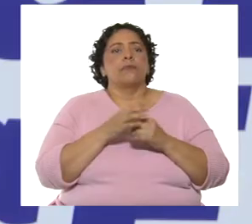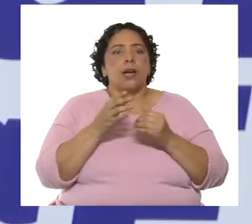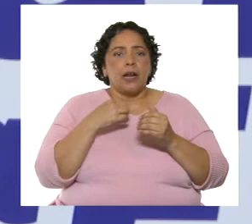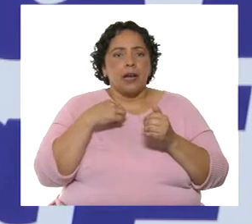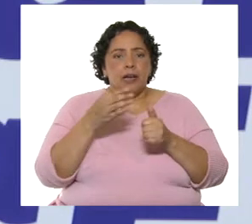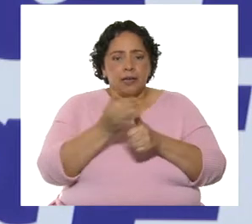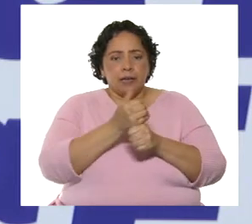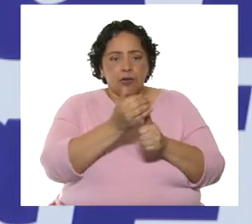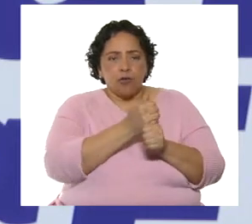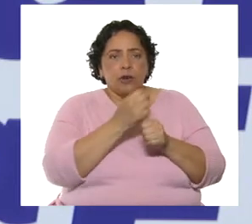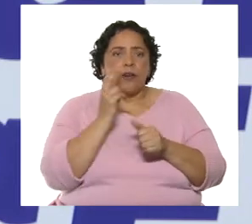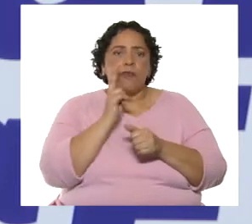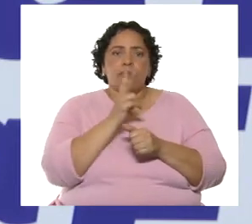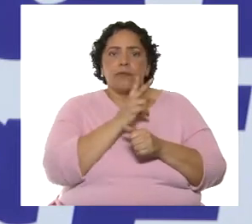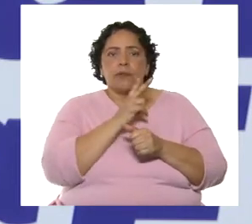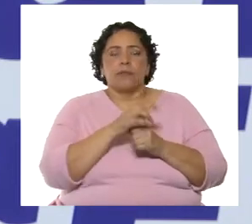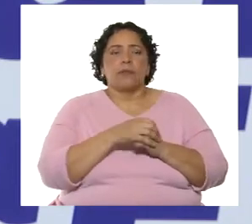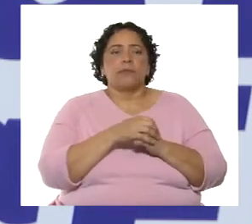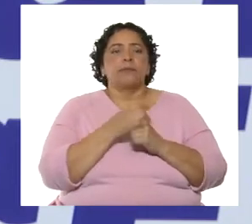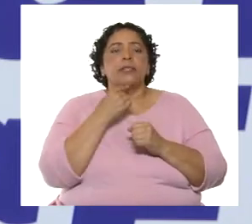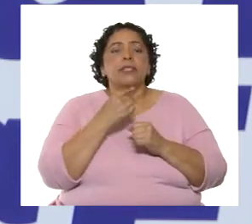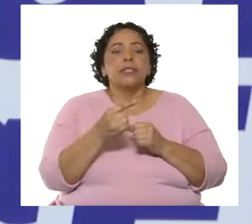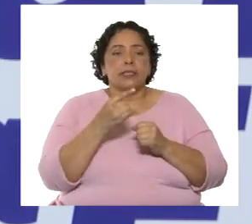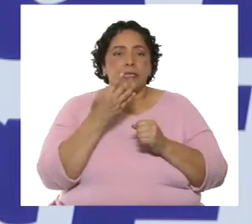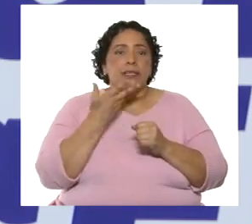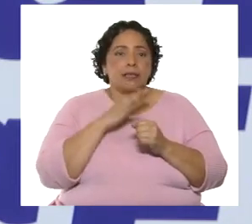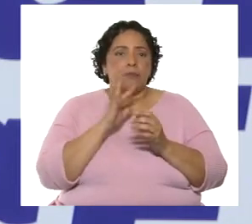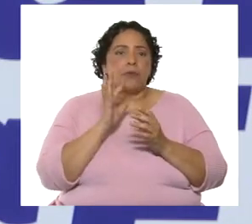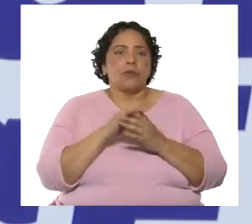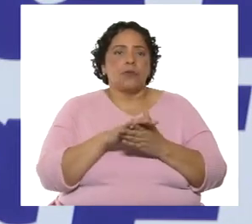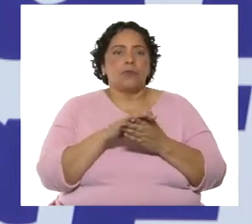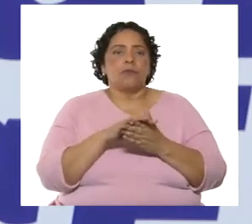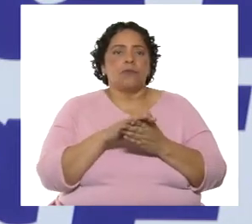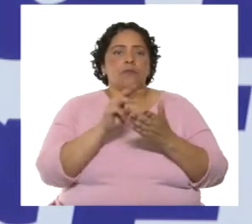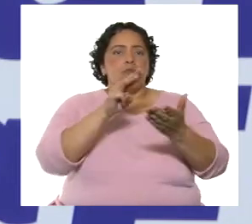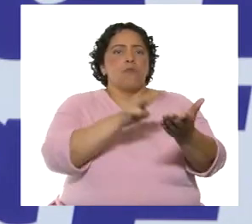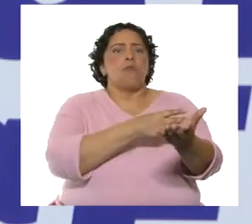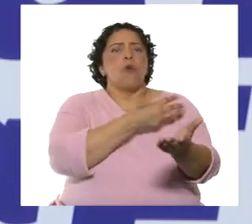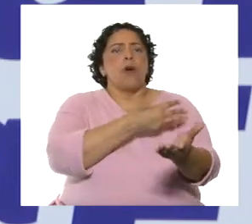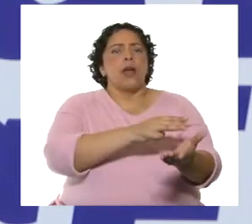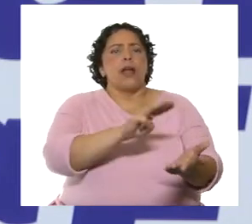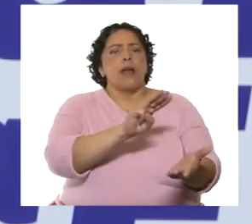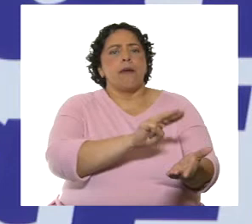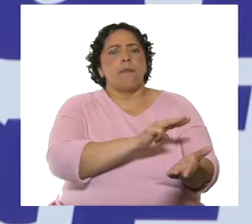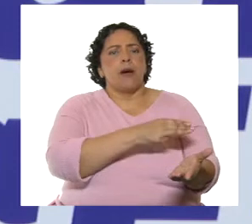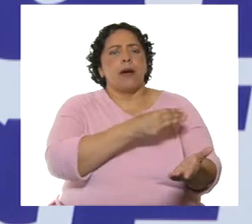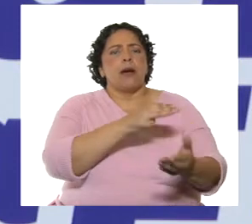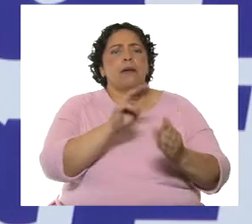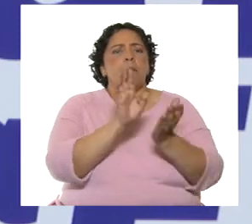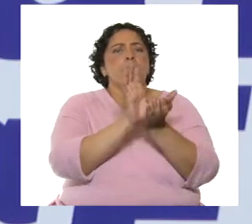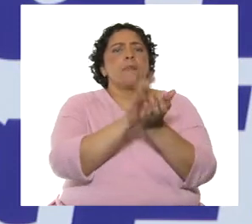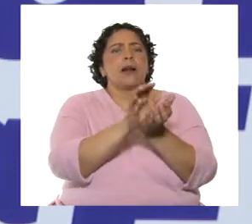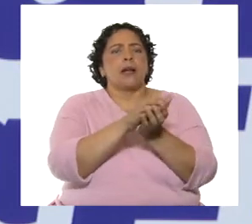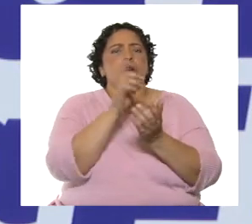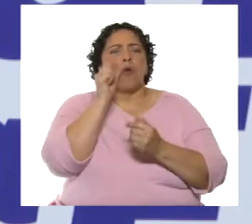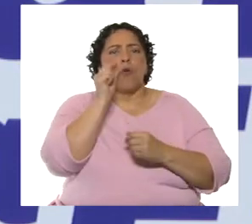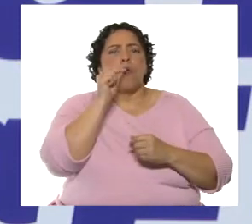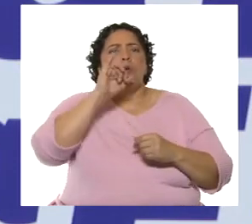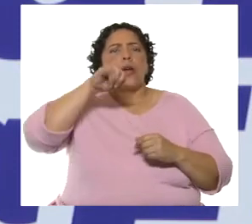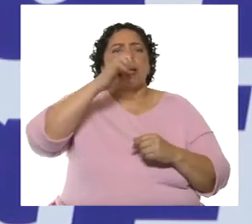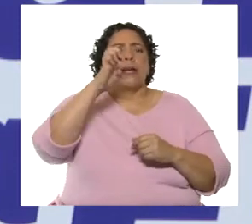ubicar allí los verbos. Ok, profe. Fíjate, este es un poema que escribió el periodista y poeta margariteño Jesús